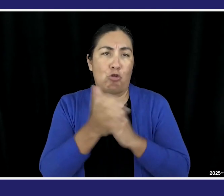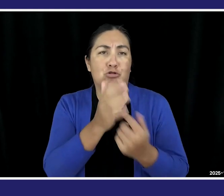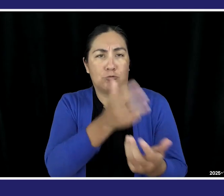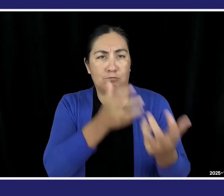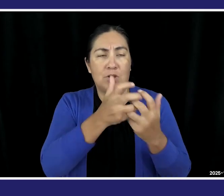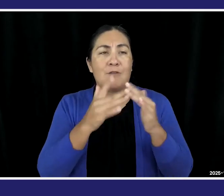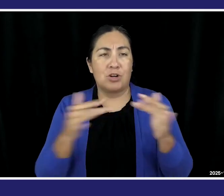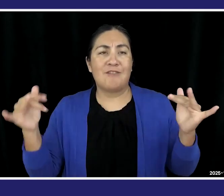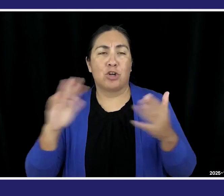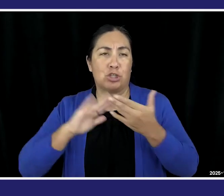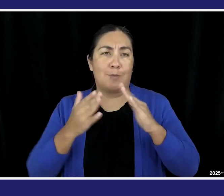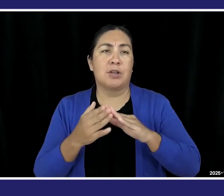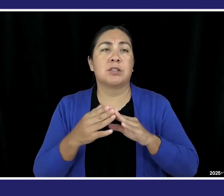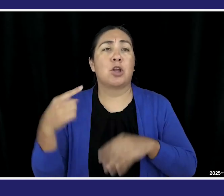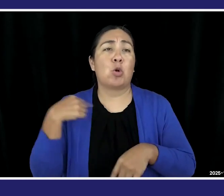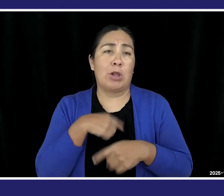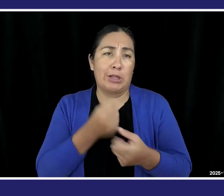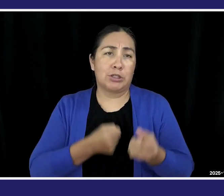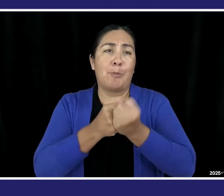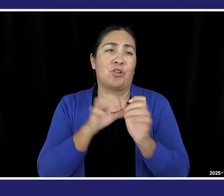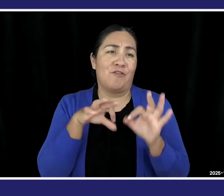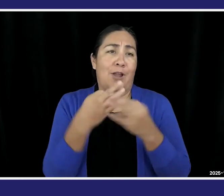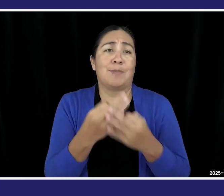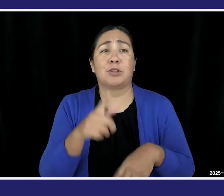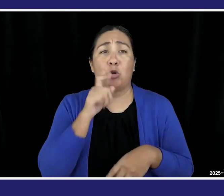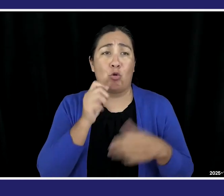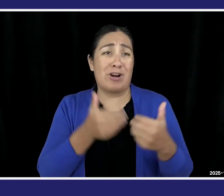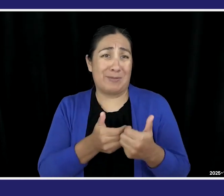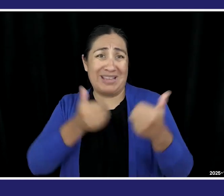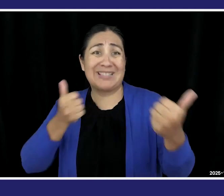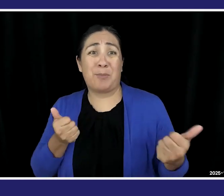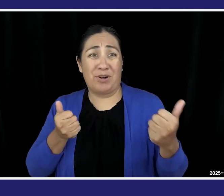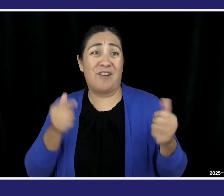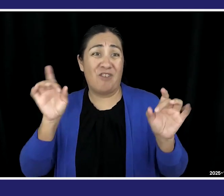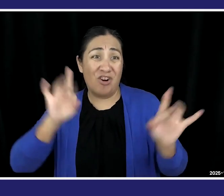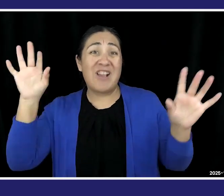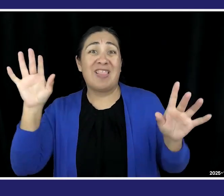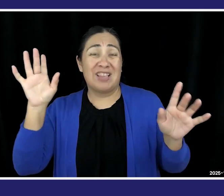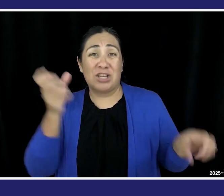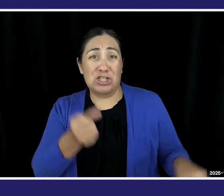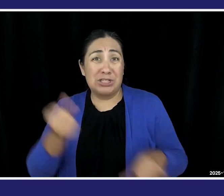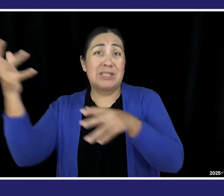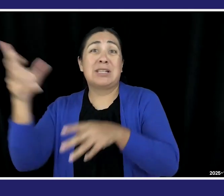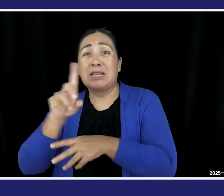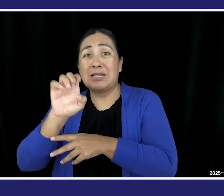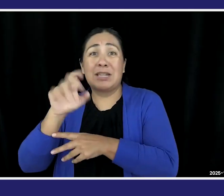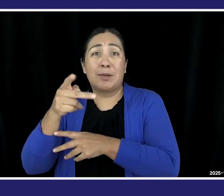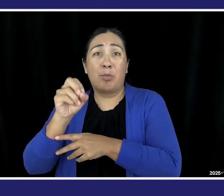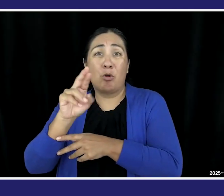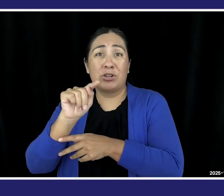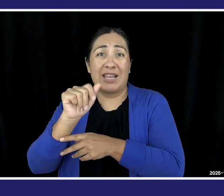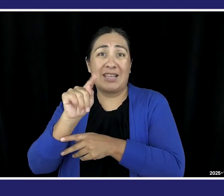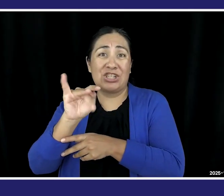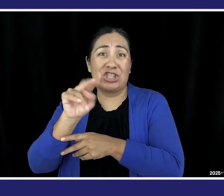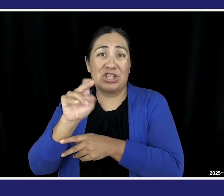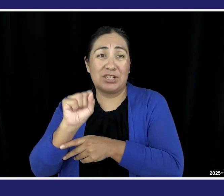Hemos estado mirando que nuestro programa hace muy bien para esta específica población porque le estamos sirviendo